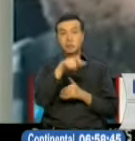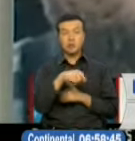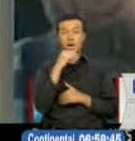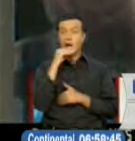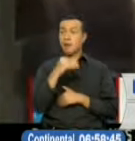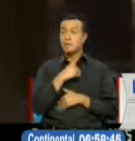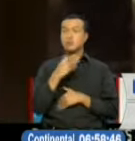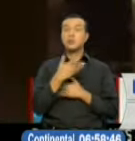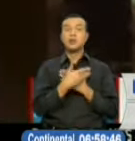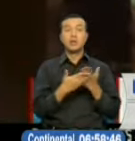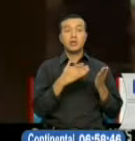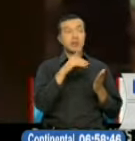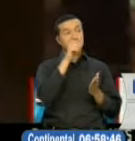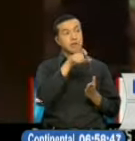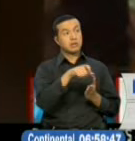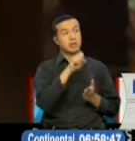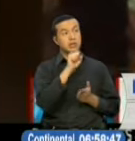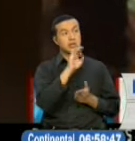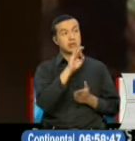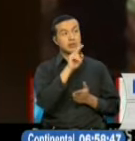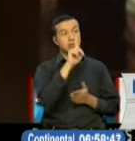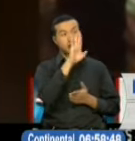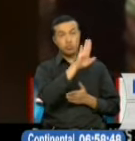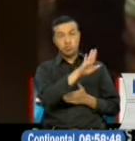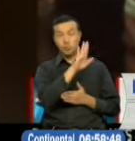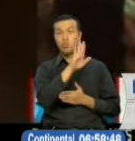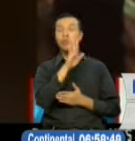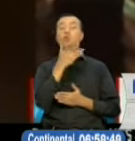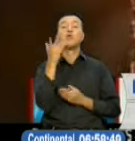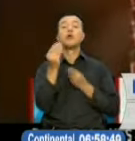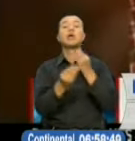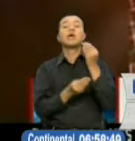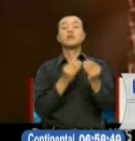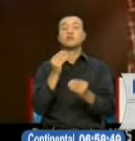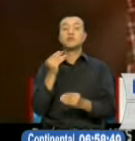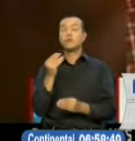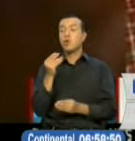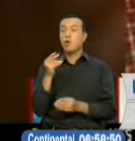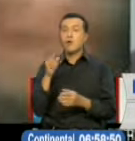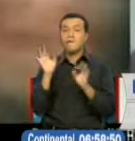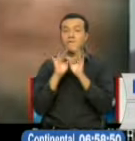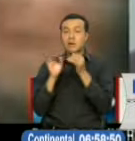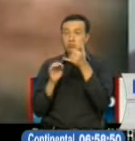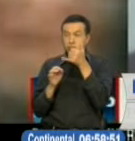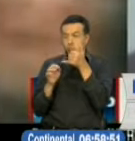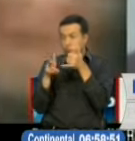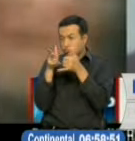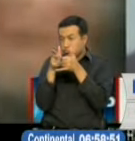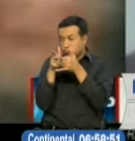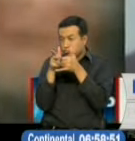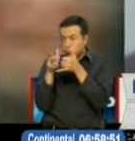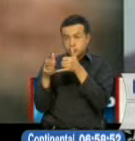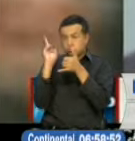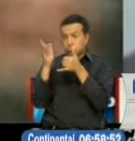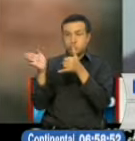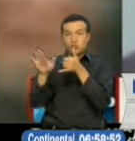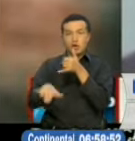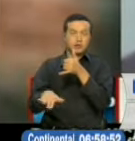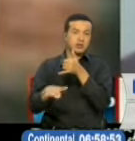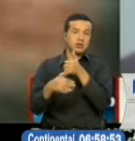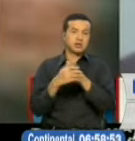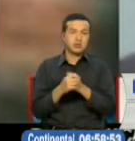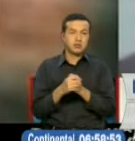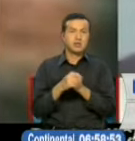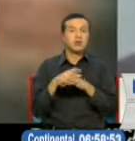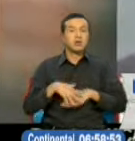paradero de Steve Stephens, quien mató a un anciano y transmitió su crimen en Facebook. La alerta se extendió además a las